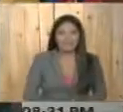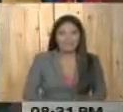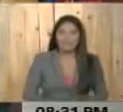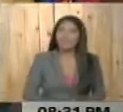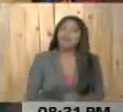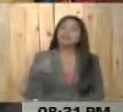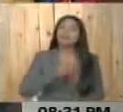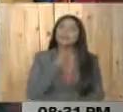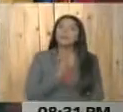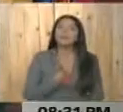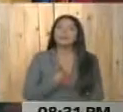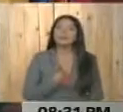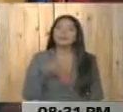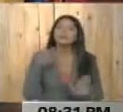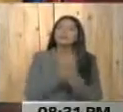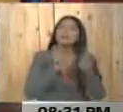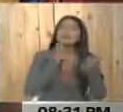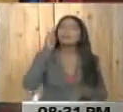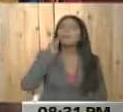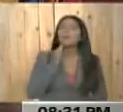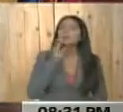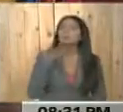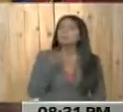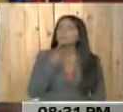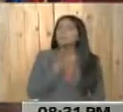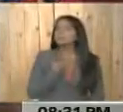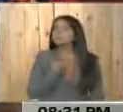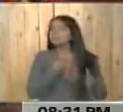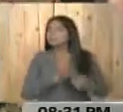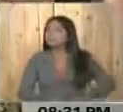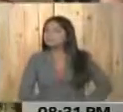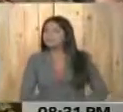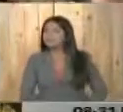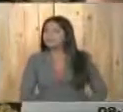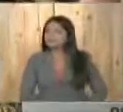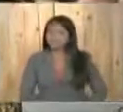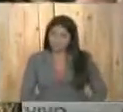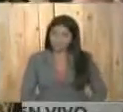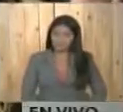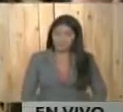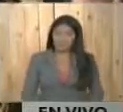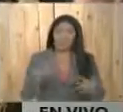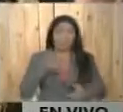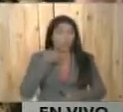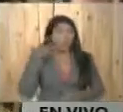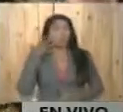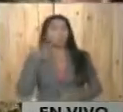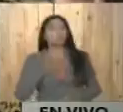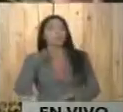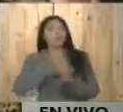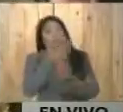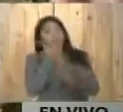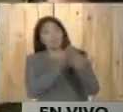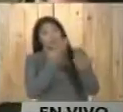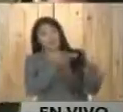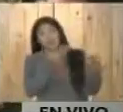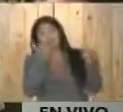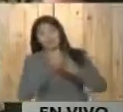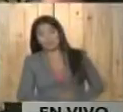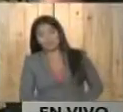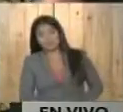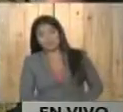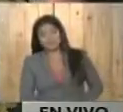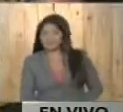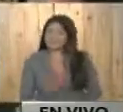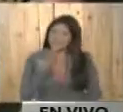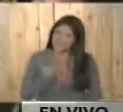que decir don Simón Bolívar? ¿Ah? Que es un orgullo estar aquí al frente de usted.